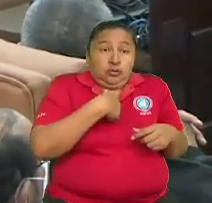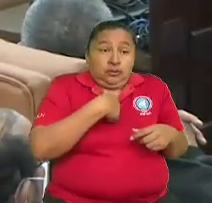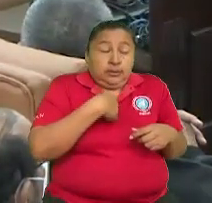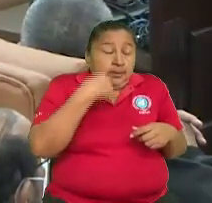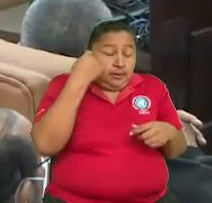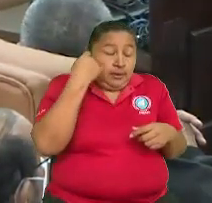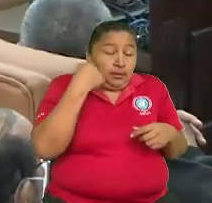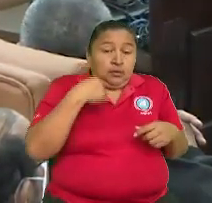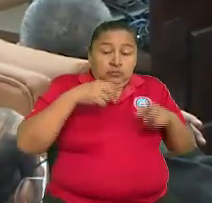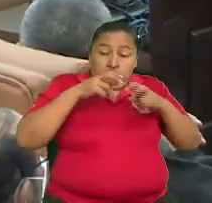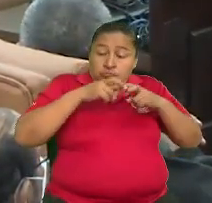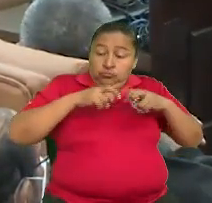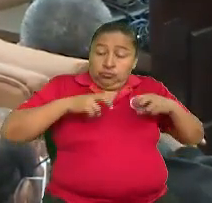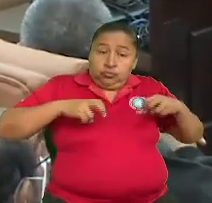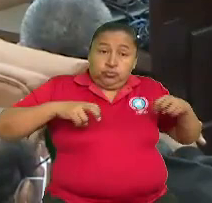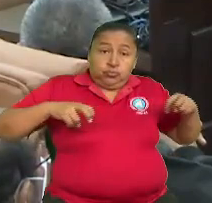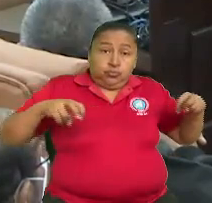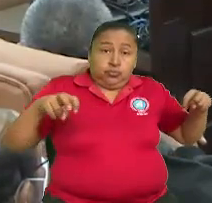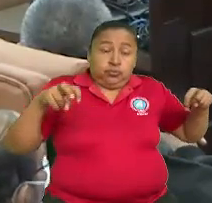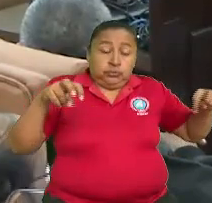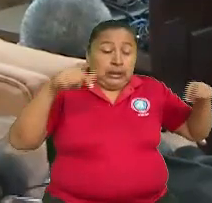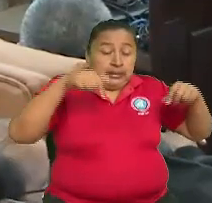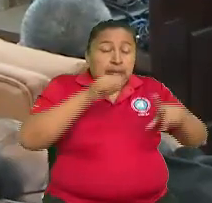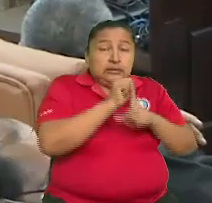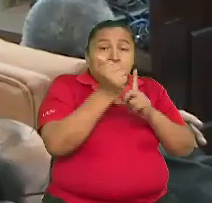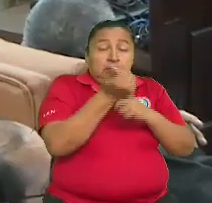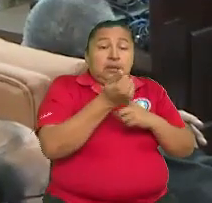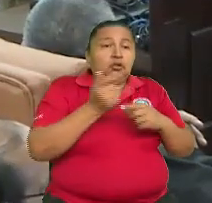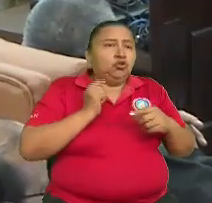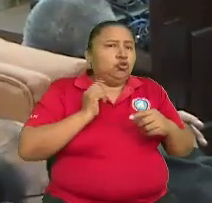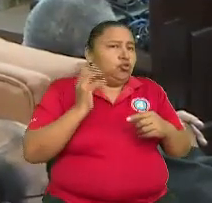todo este Parlamento tenía un común denominador,